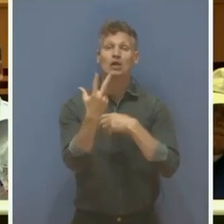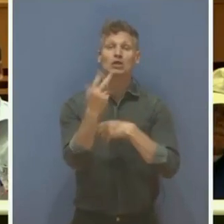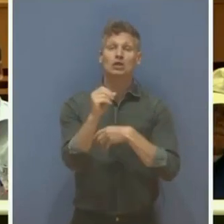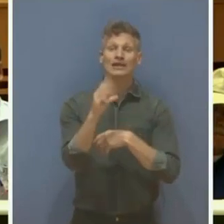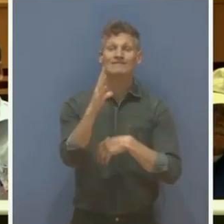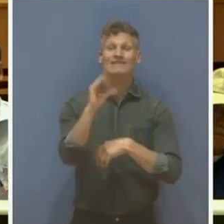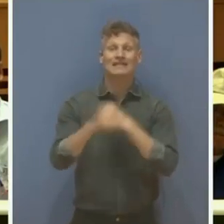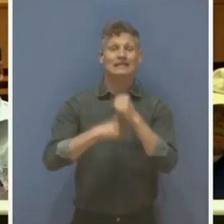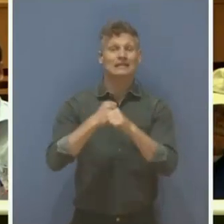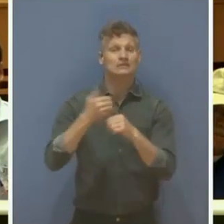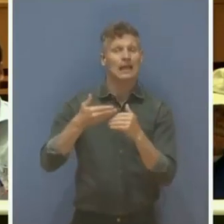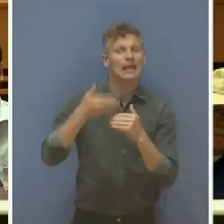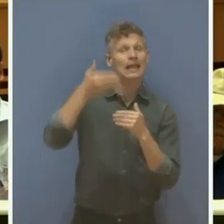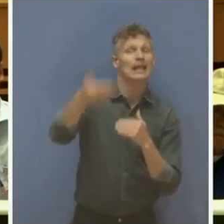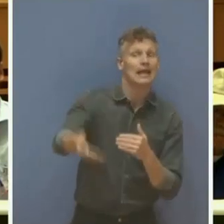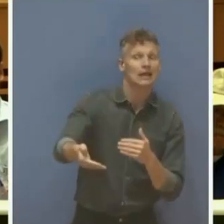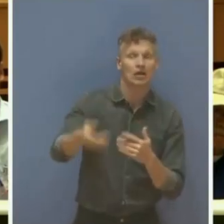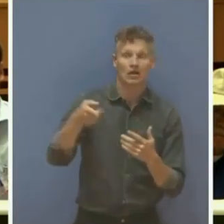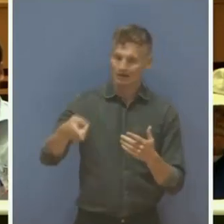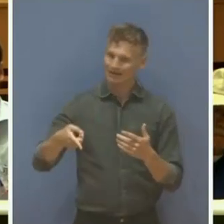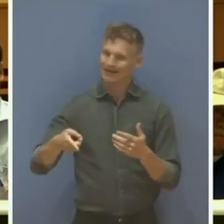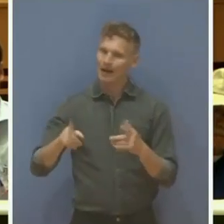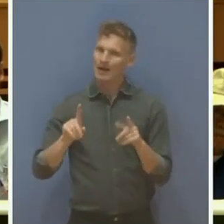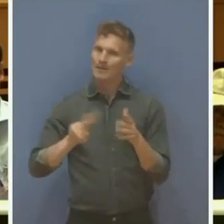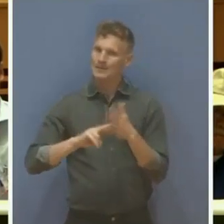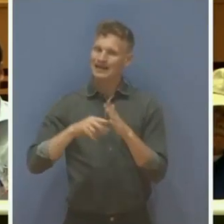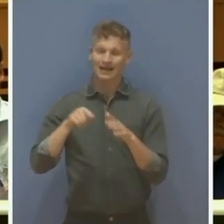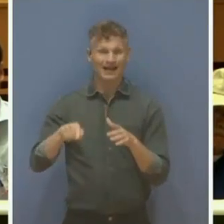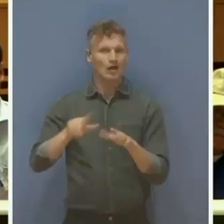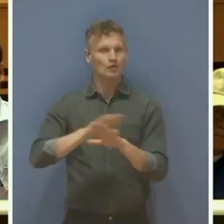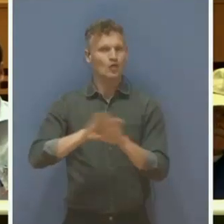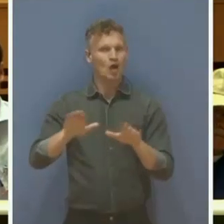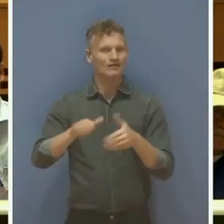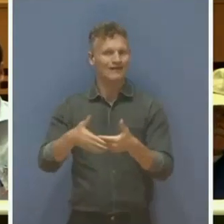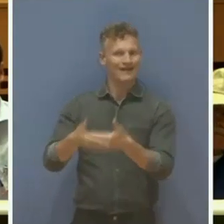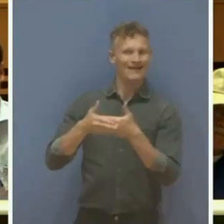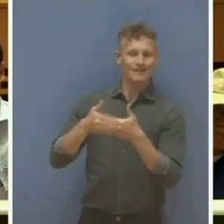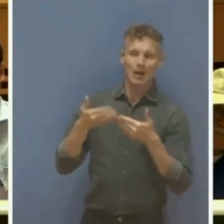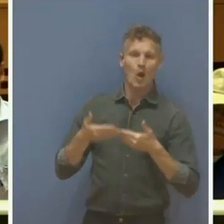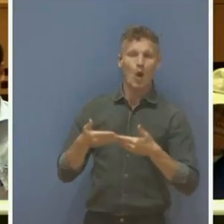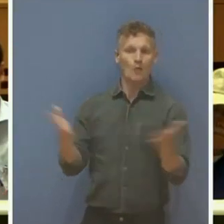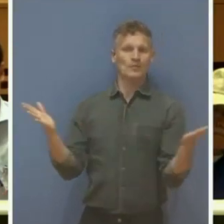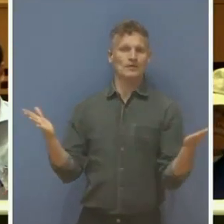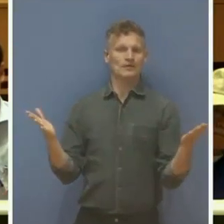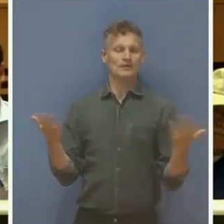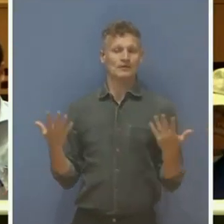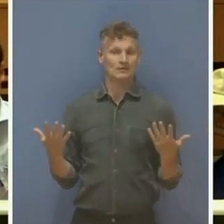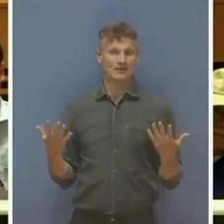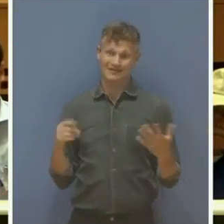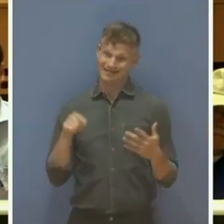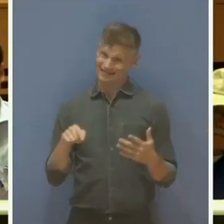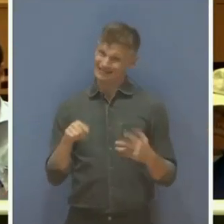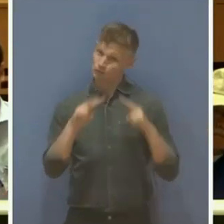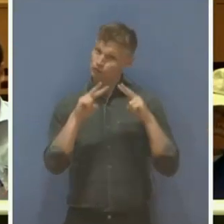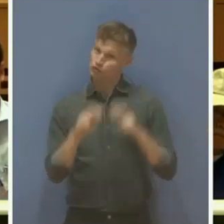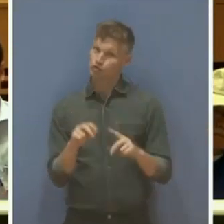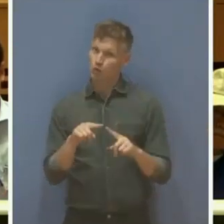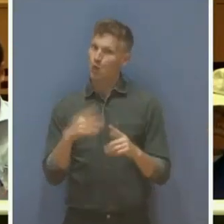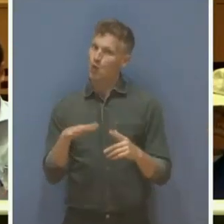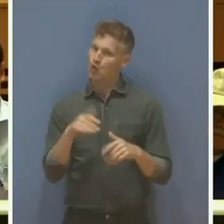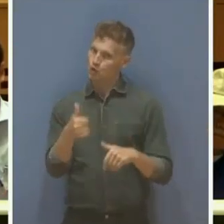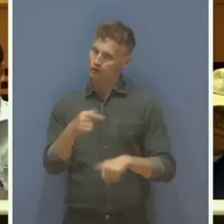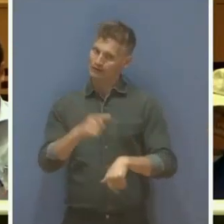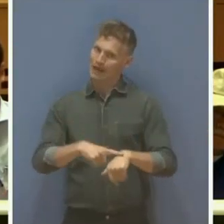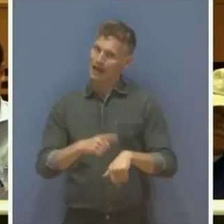Un estudio sobre propiedad intelectual es conveniente, puesto que las negociaciones de un convenio para combatir la contaminación por